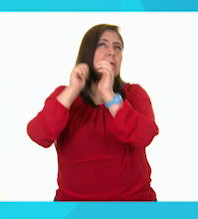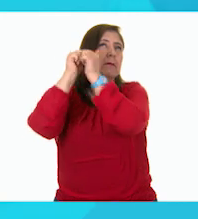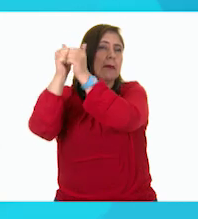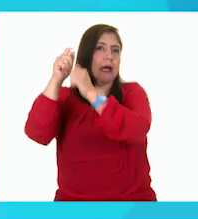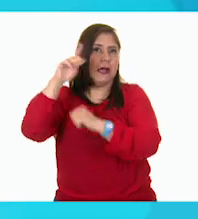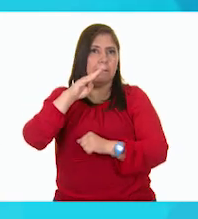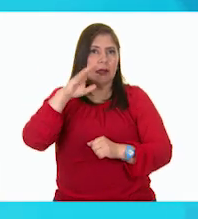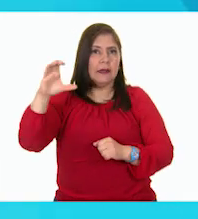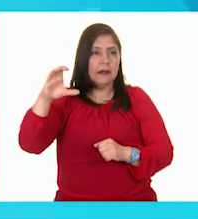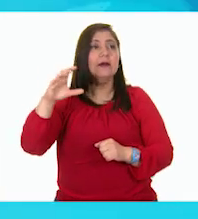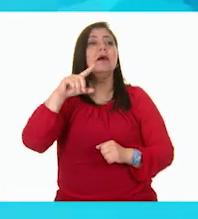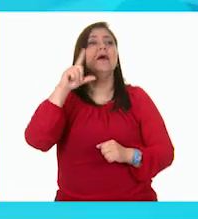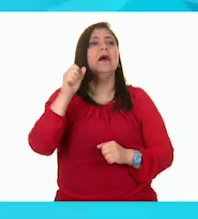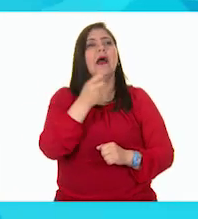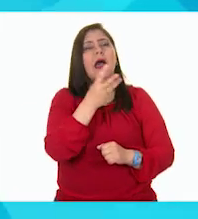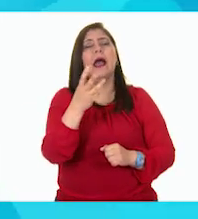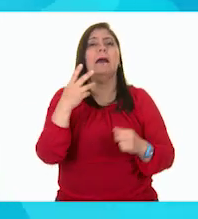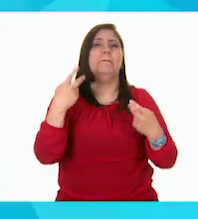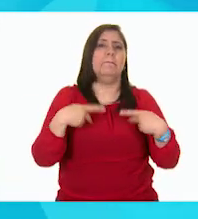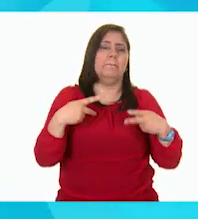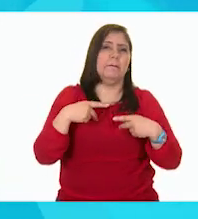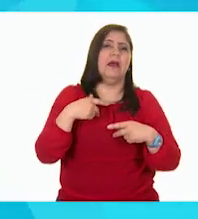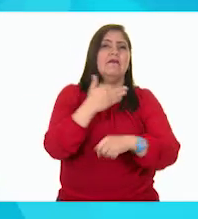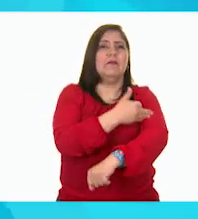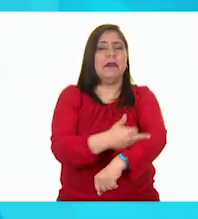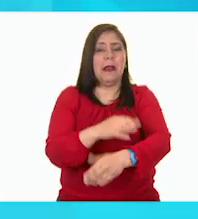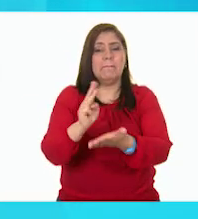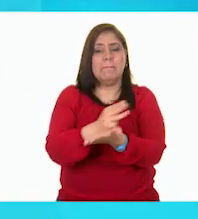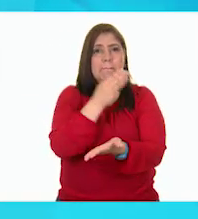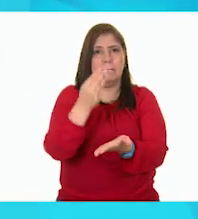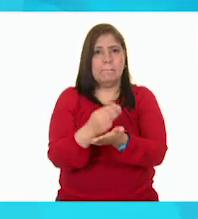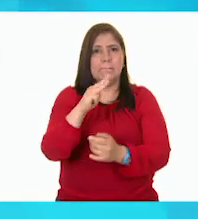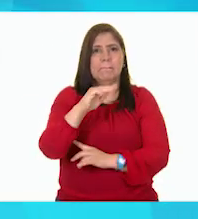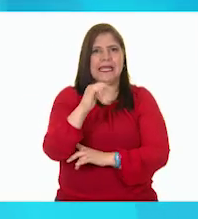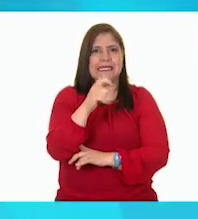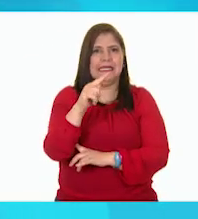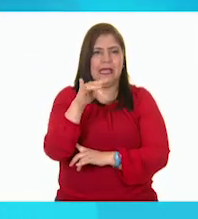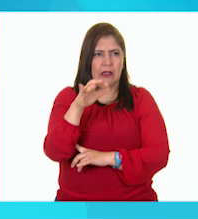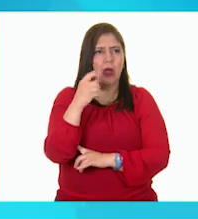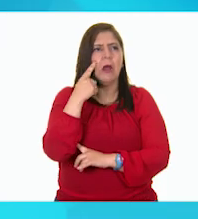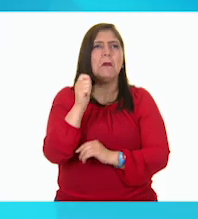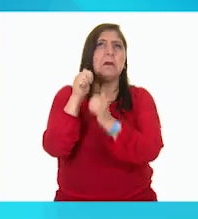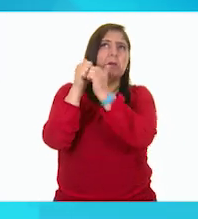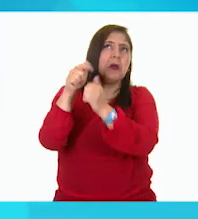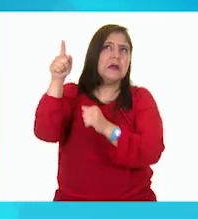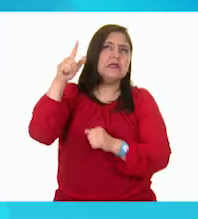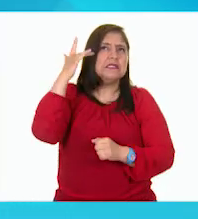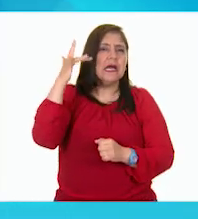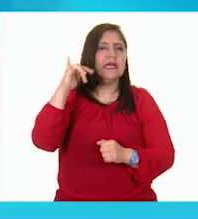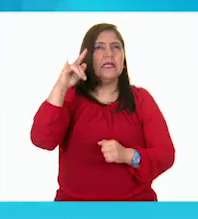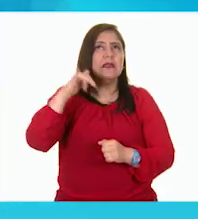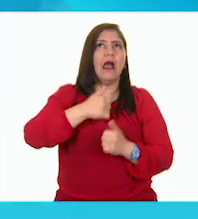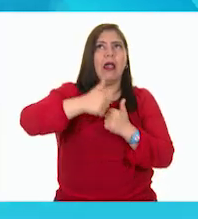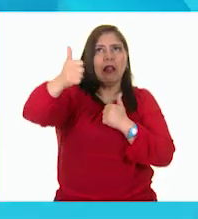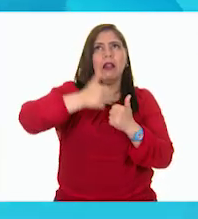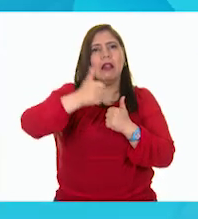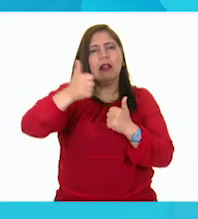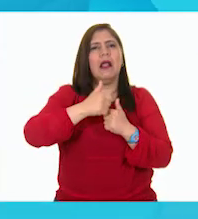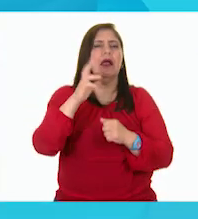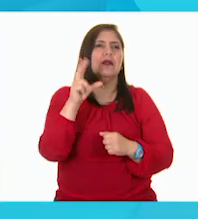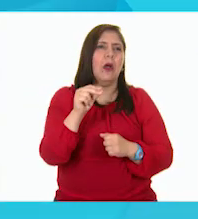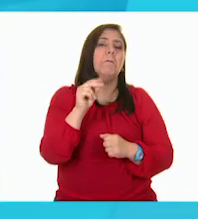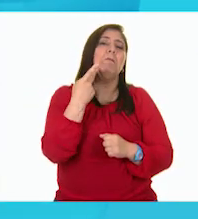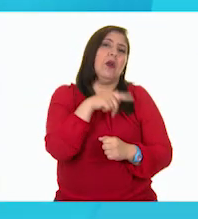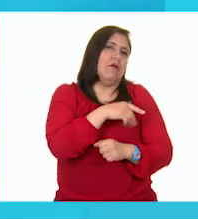Sergio dice que muchas familias mixtecas ya se quedaron en San Quintín para no recorrer tanta distancia. Su familia todavía no.